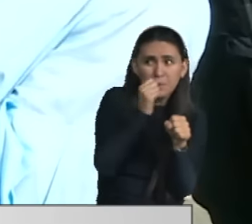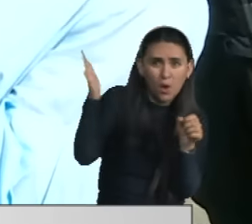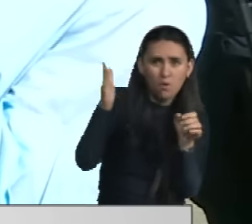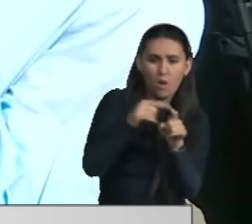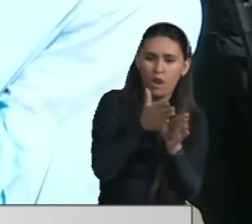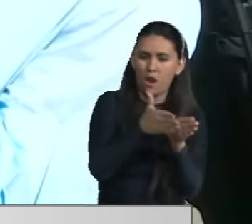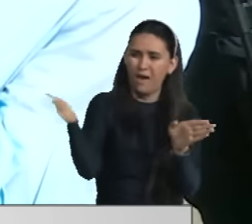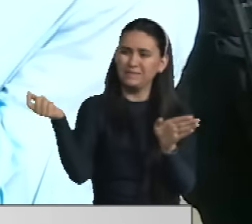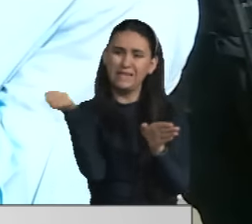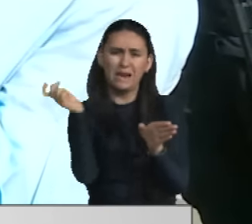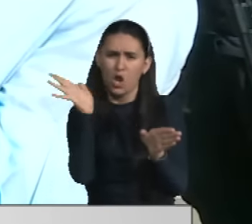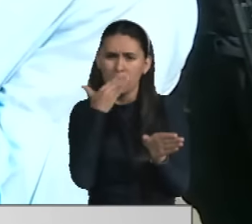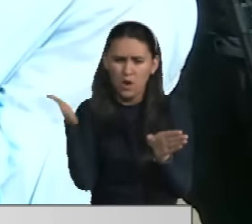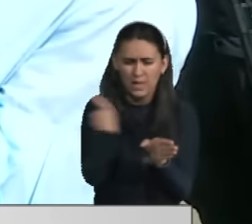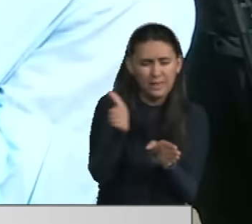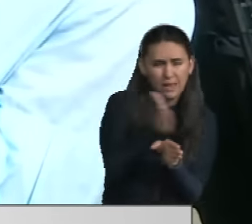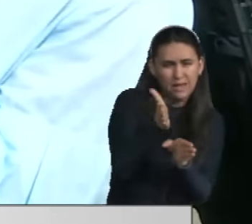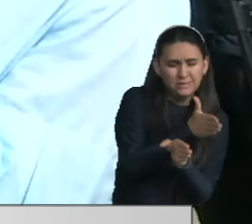y